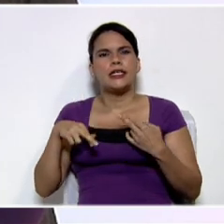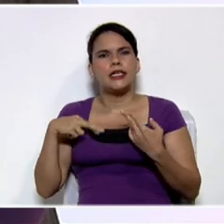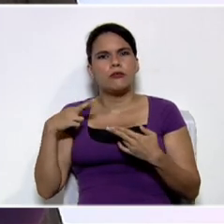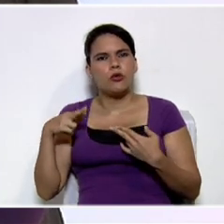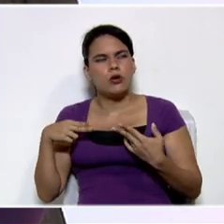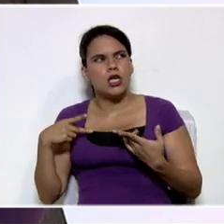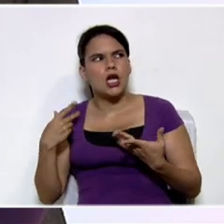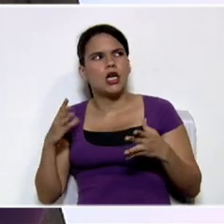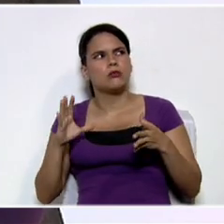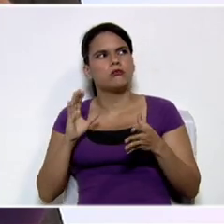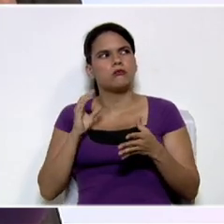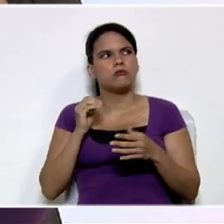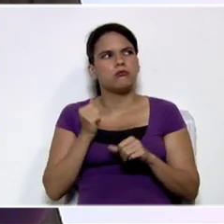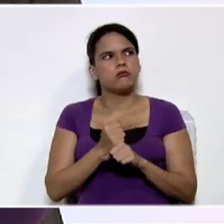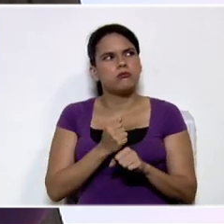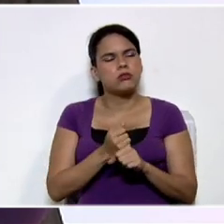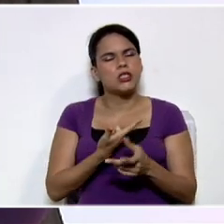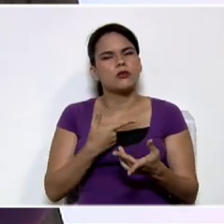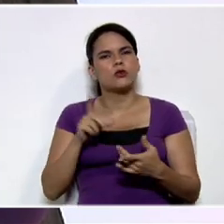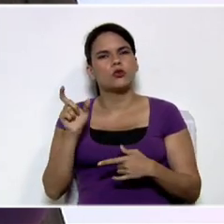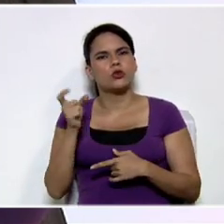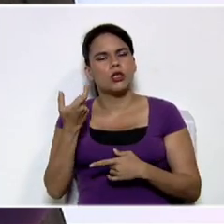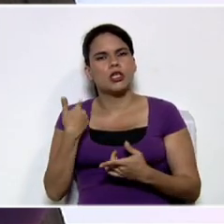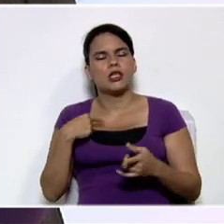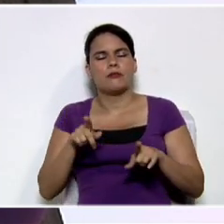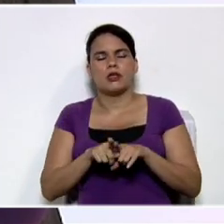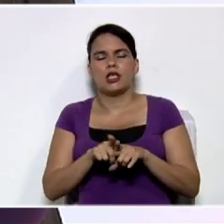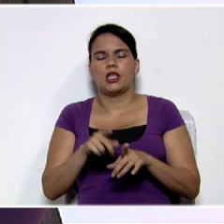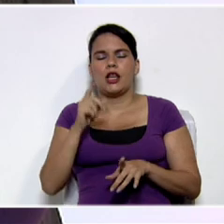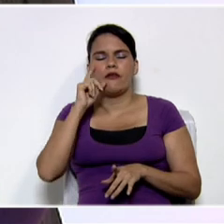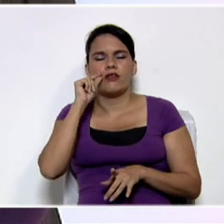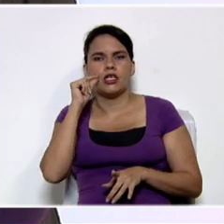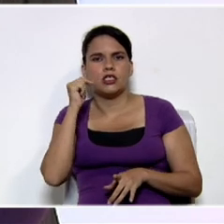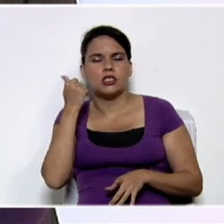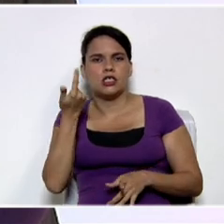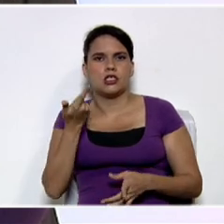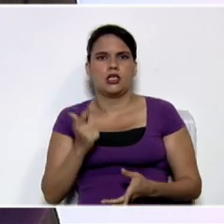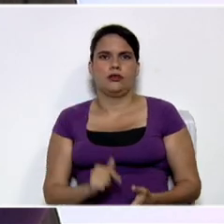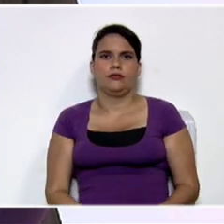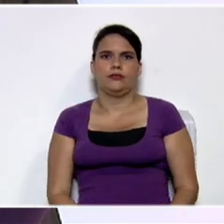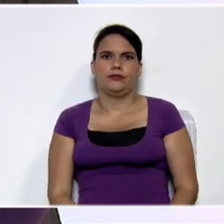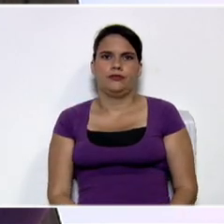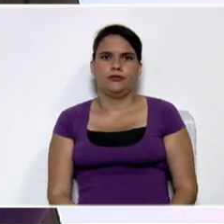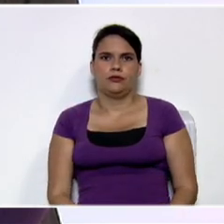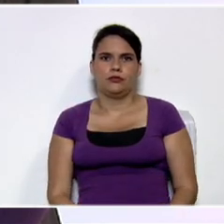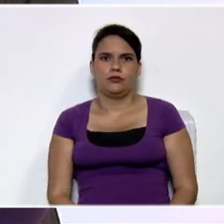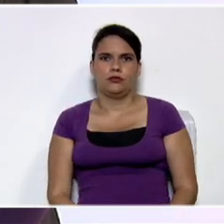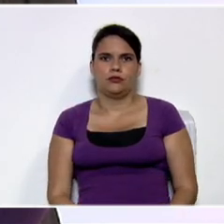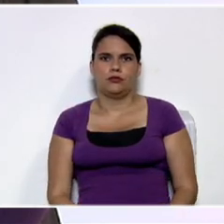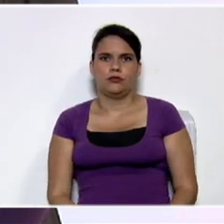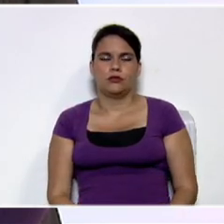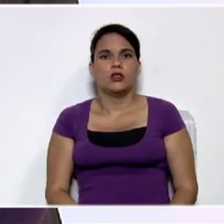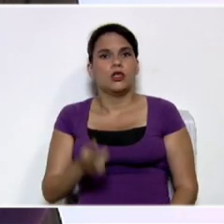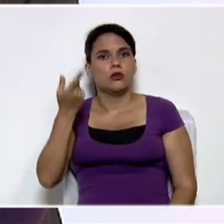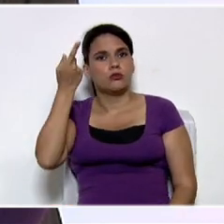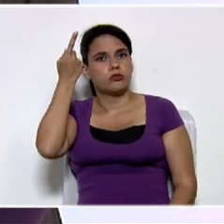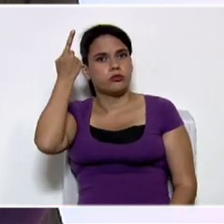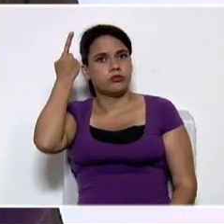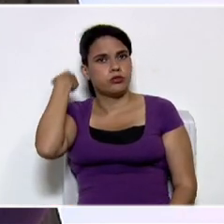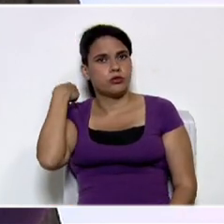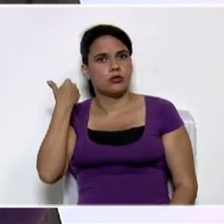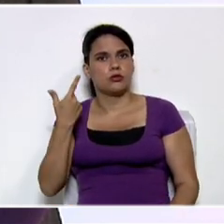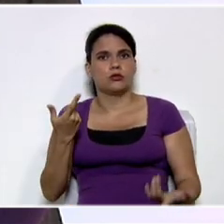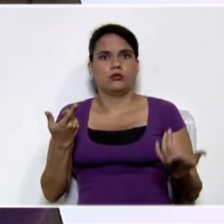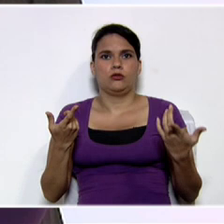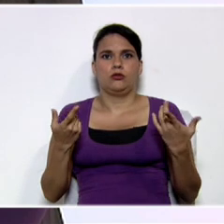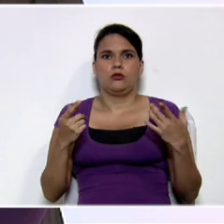es la Guyana Francesa. Esta sigue siendo colonia de Francia. Y por último, vamos a